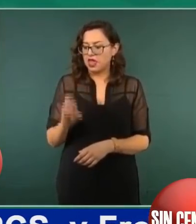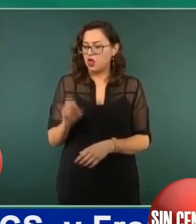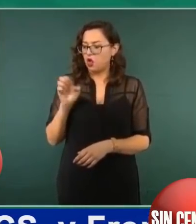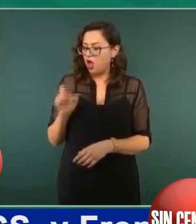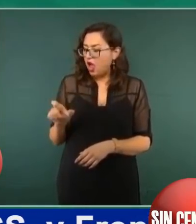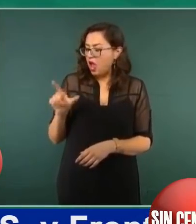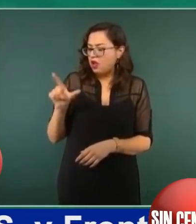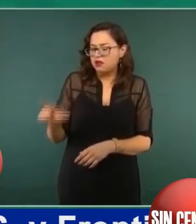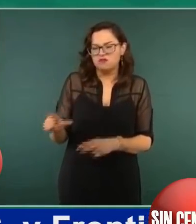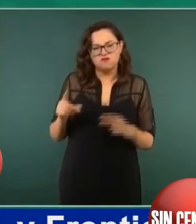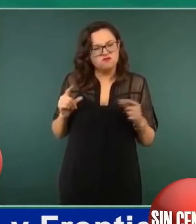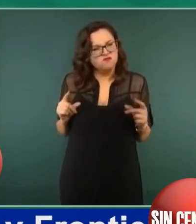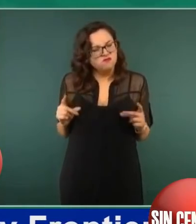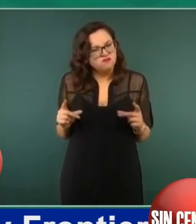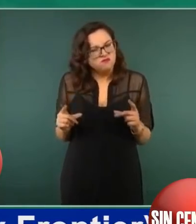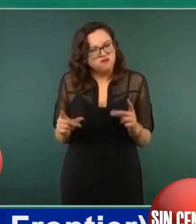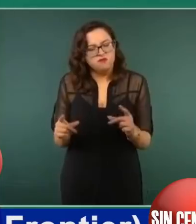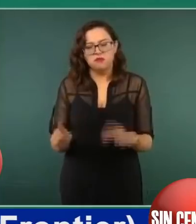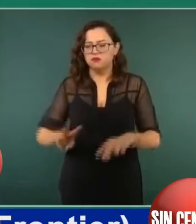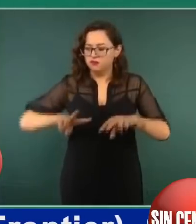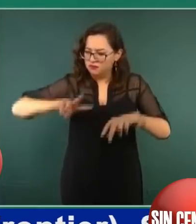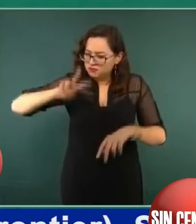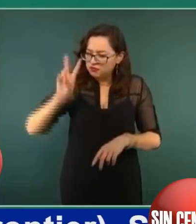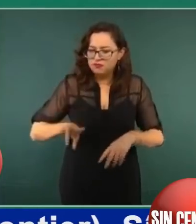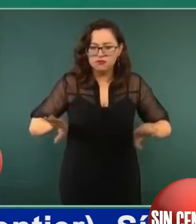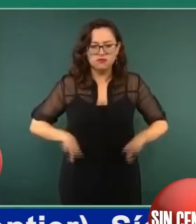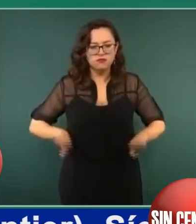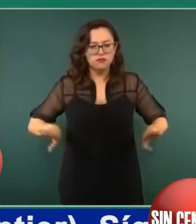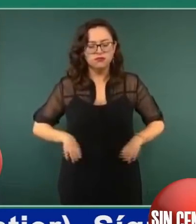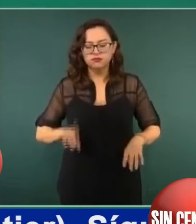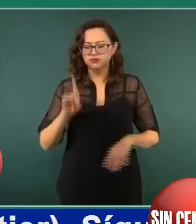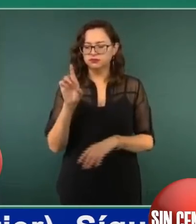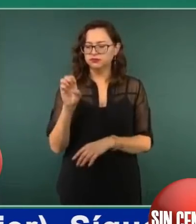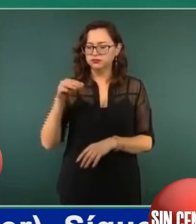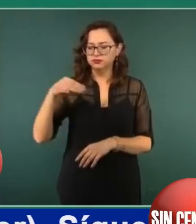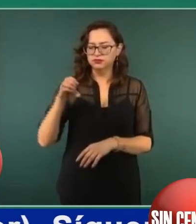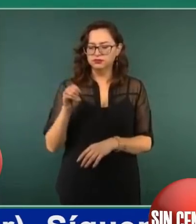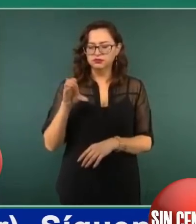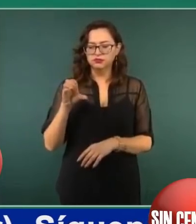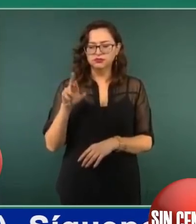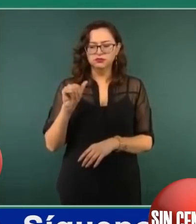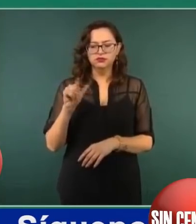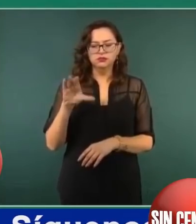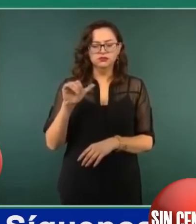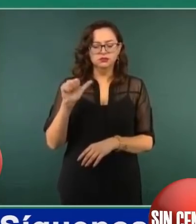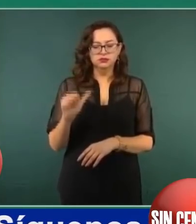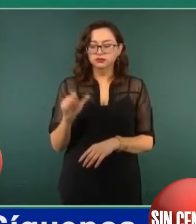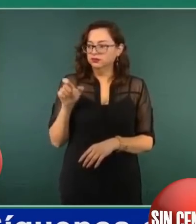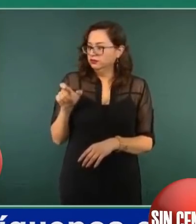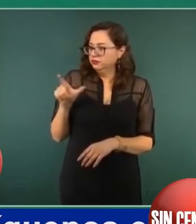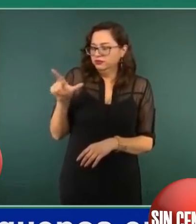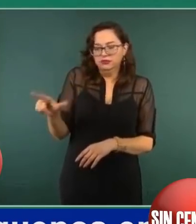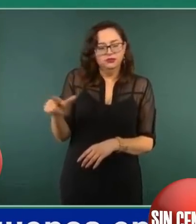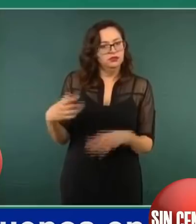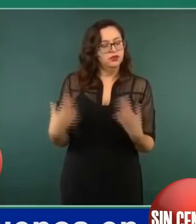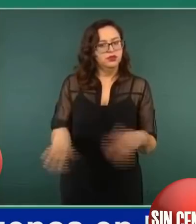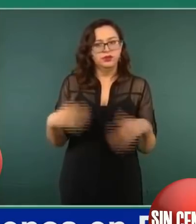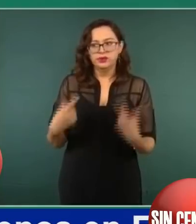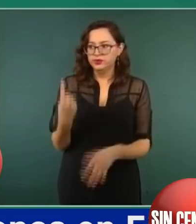vocación democrática que ha habido en la historia de México. Nadie más que él.